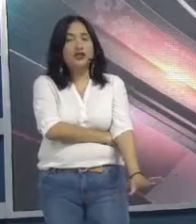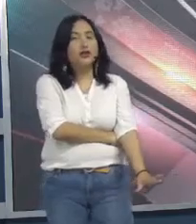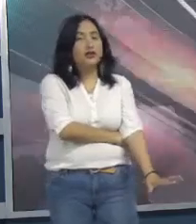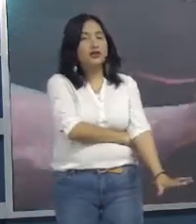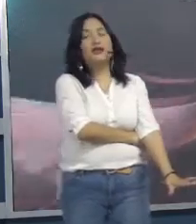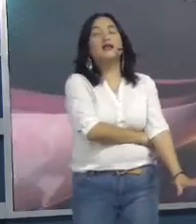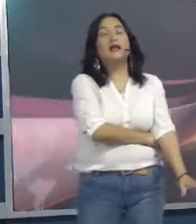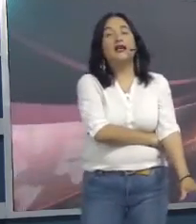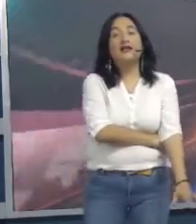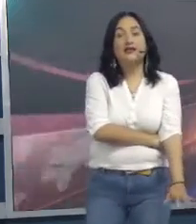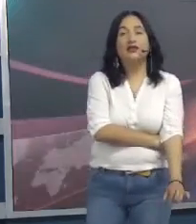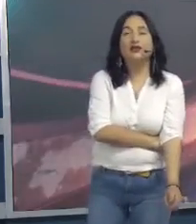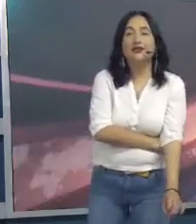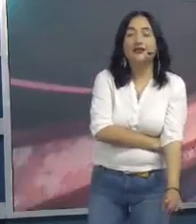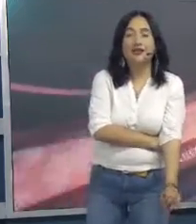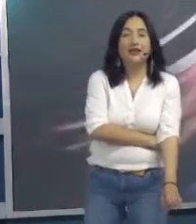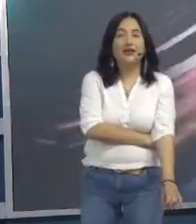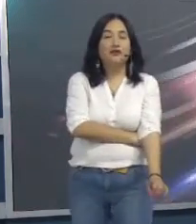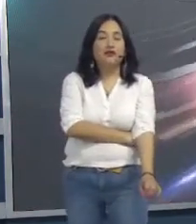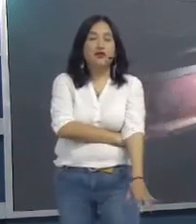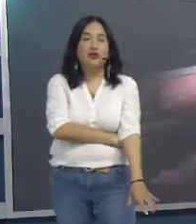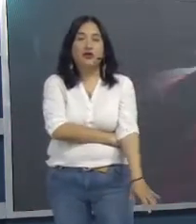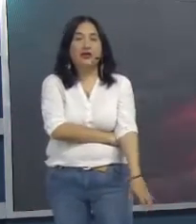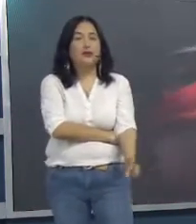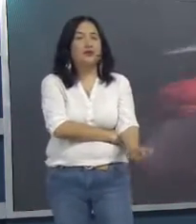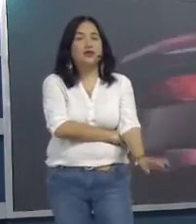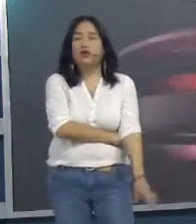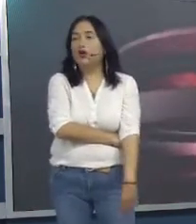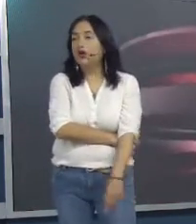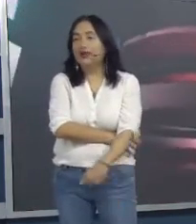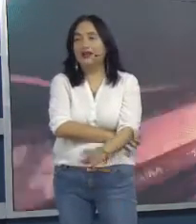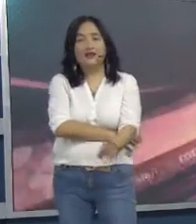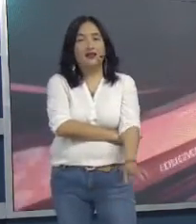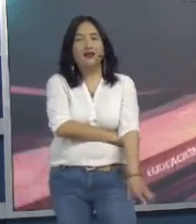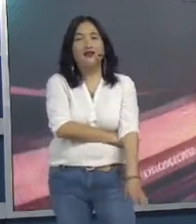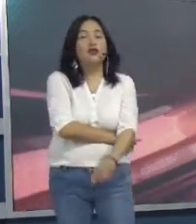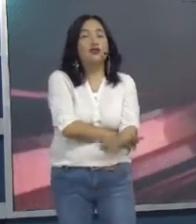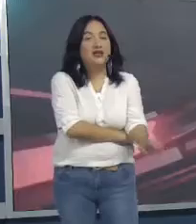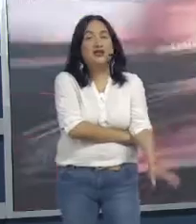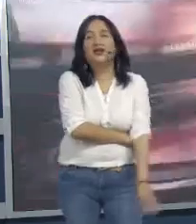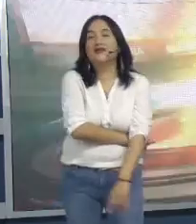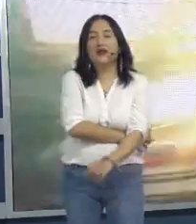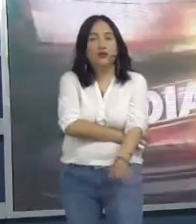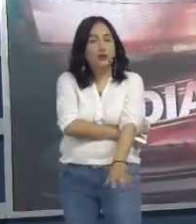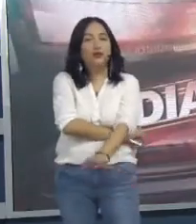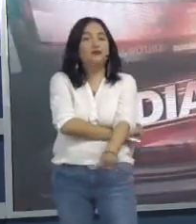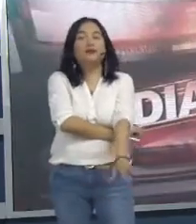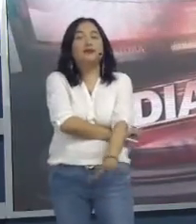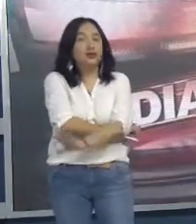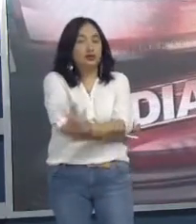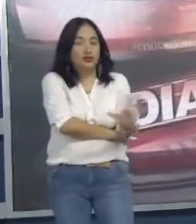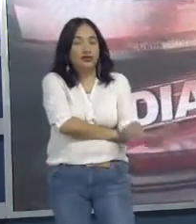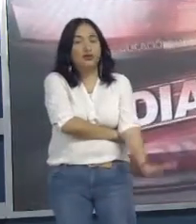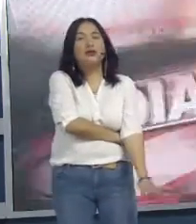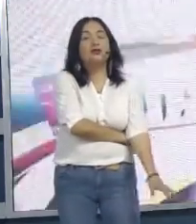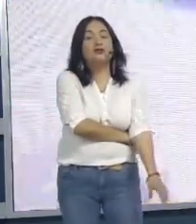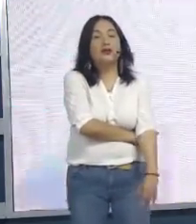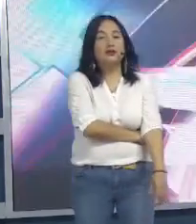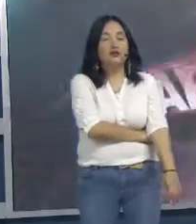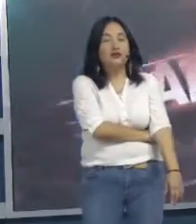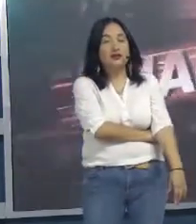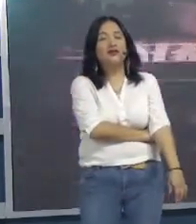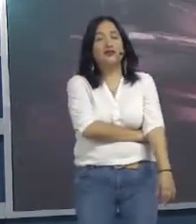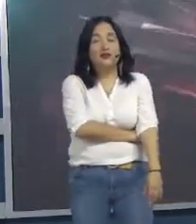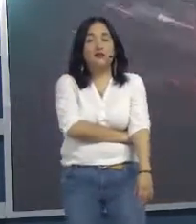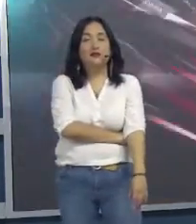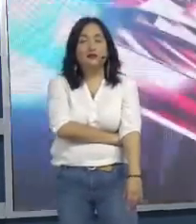los sectores, las 130 que ya quedaron, Fabiola, producción, economía, salud, todos los ámbitos todos